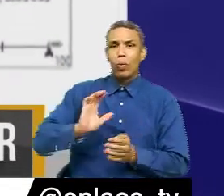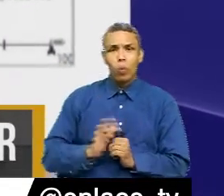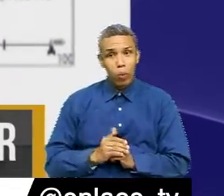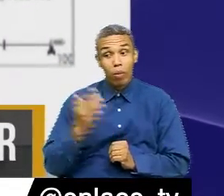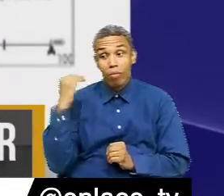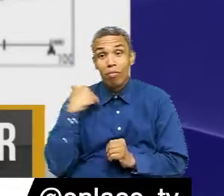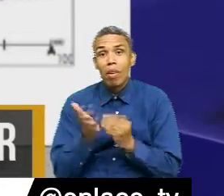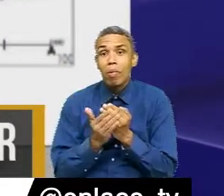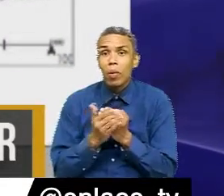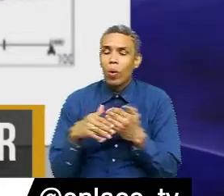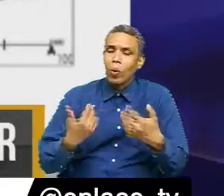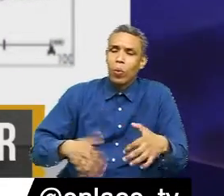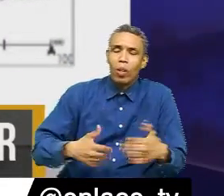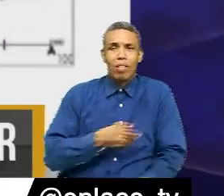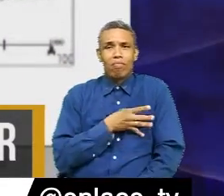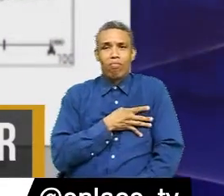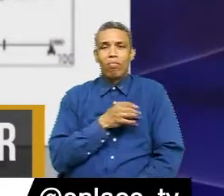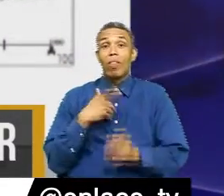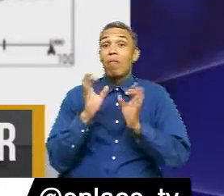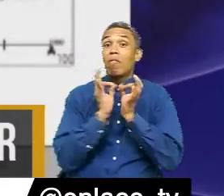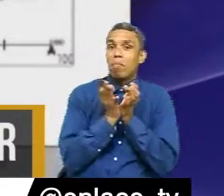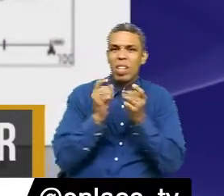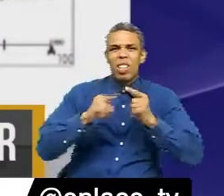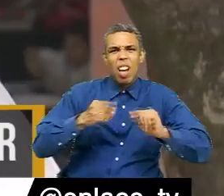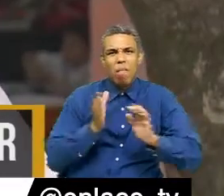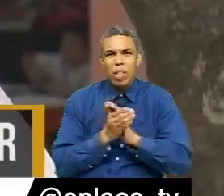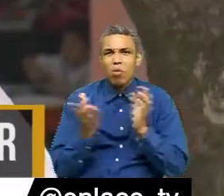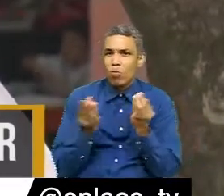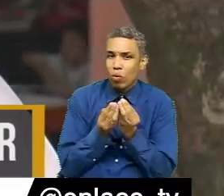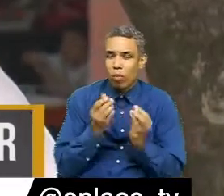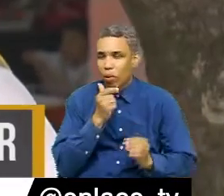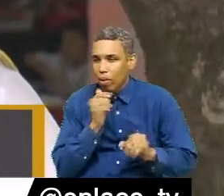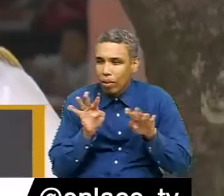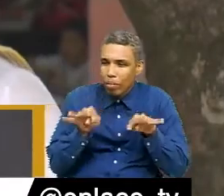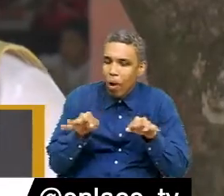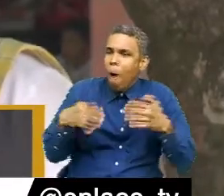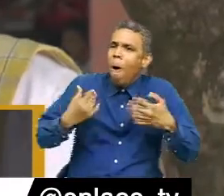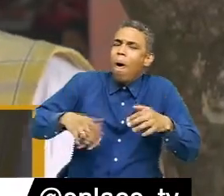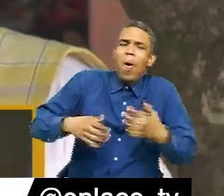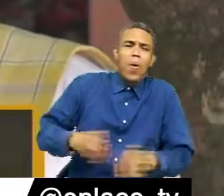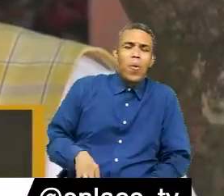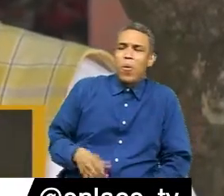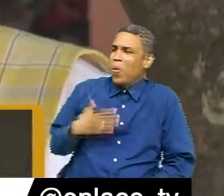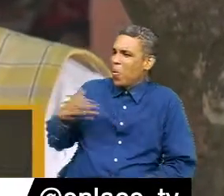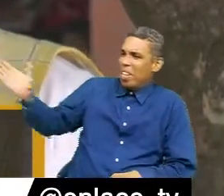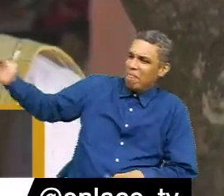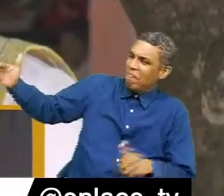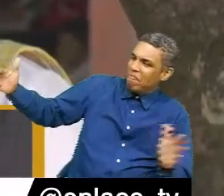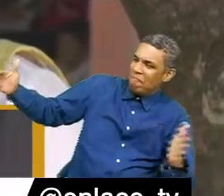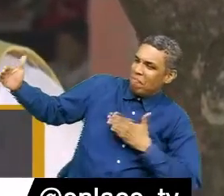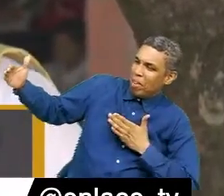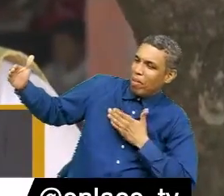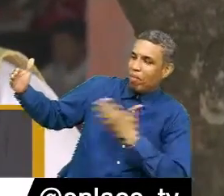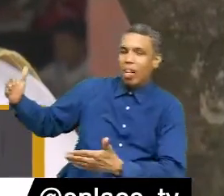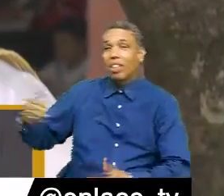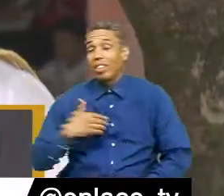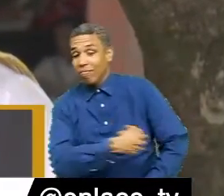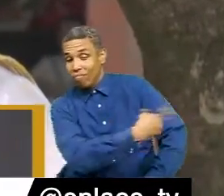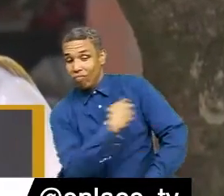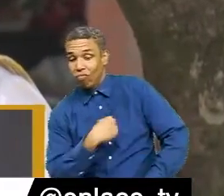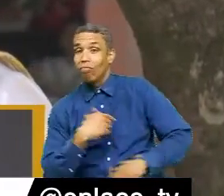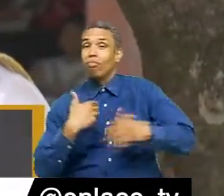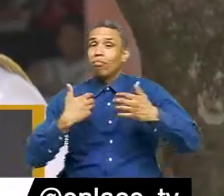la motiva a ella, sino a su familia y a sus compañeros de clases. Mis compañeros me han apoyado todo este tiempo, ellos han estado pendientes